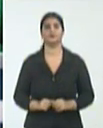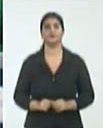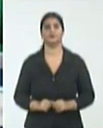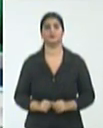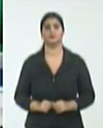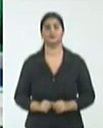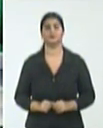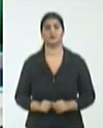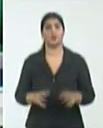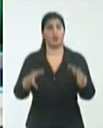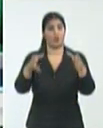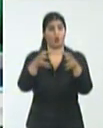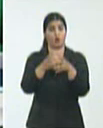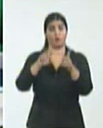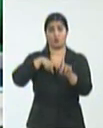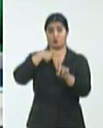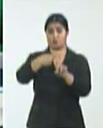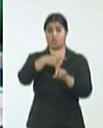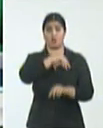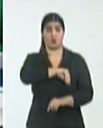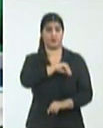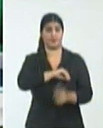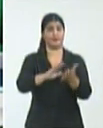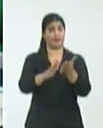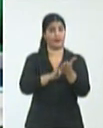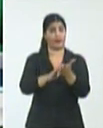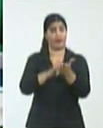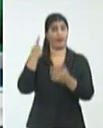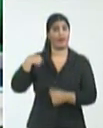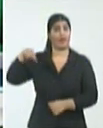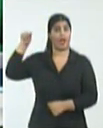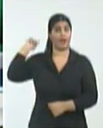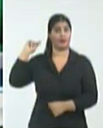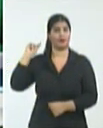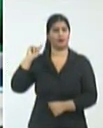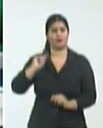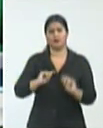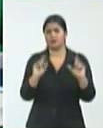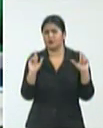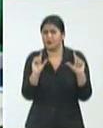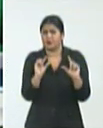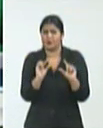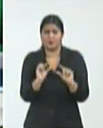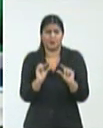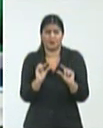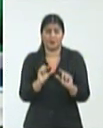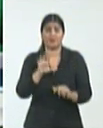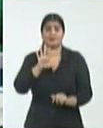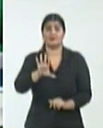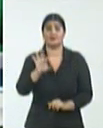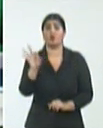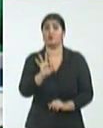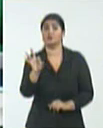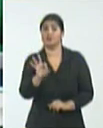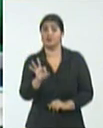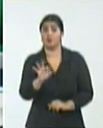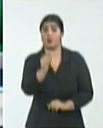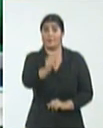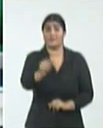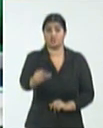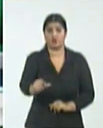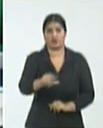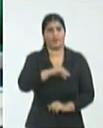Asintomáticos. Ayer el porciento más bajo de asintomáticos que hemos tenido en Cuba, el 5%, solo el